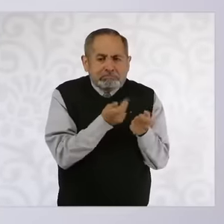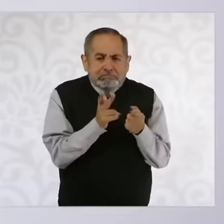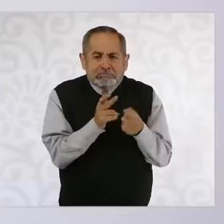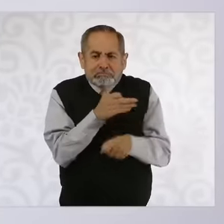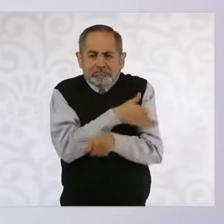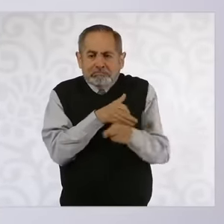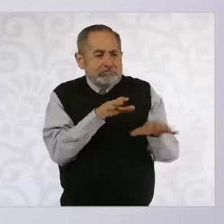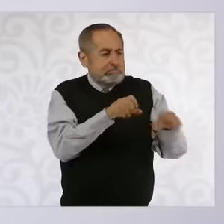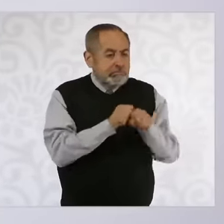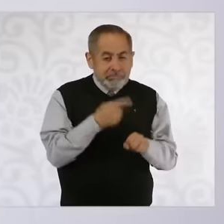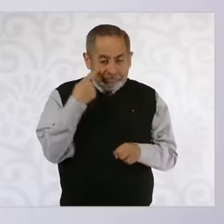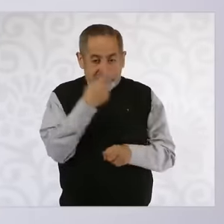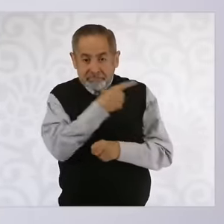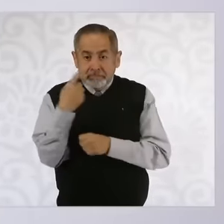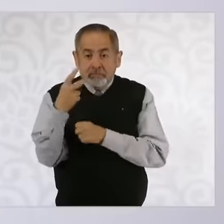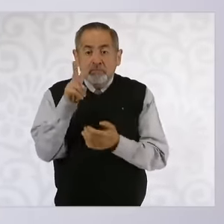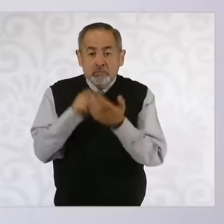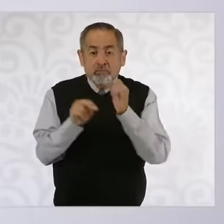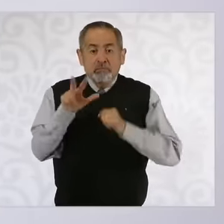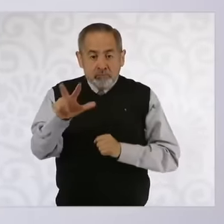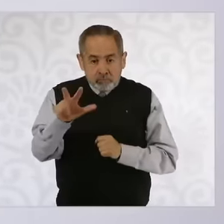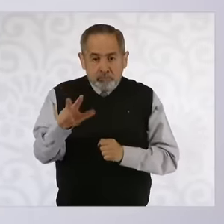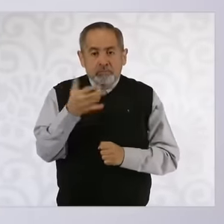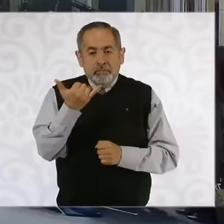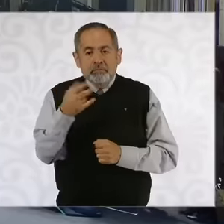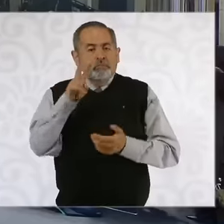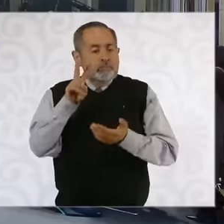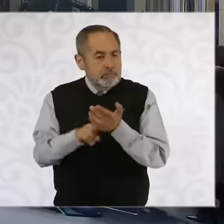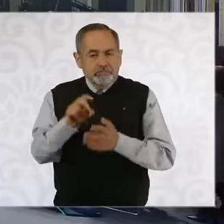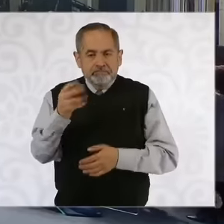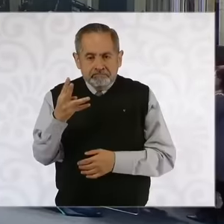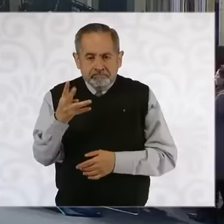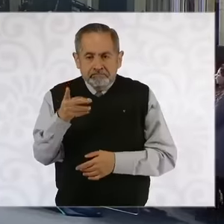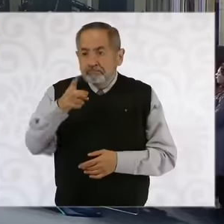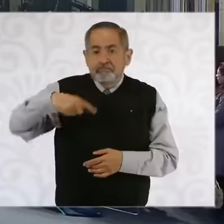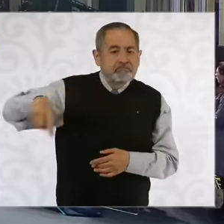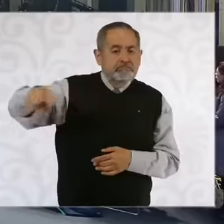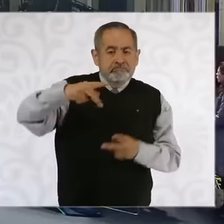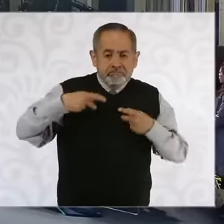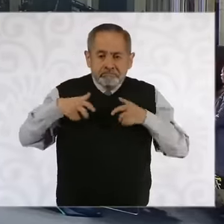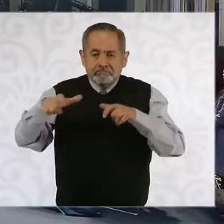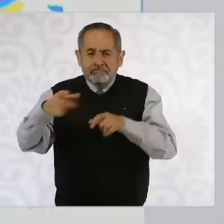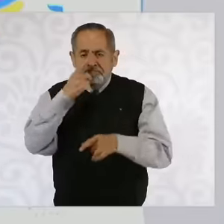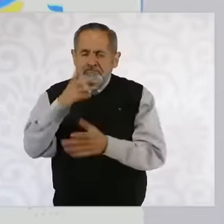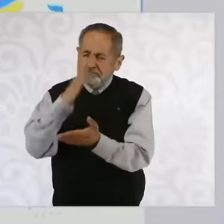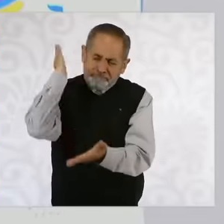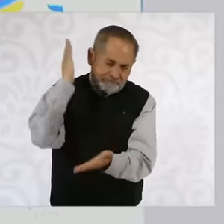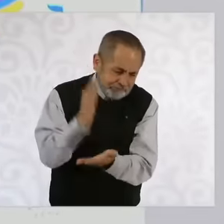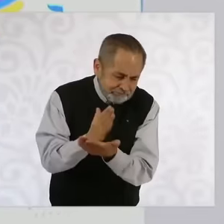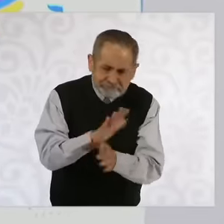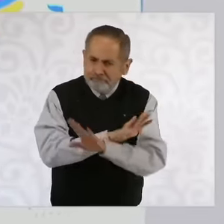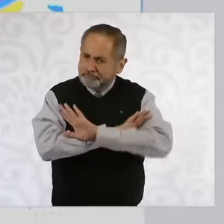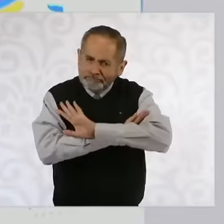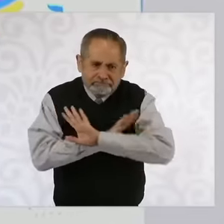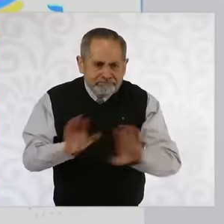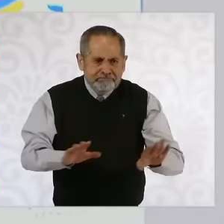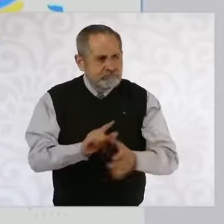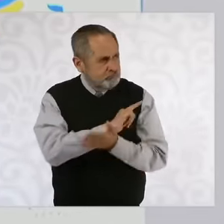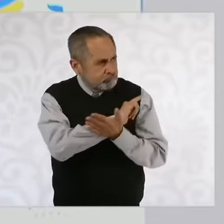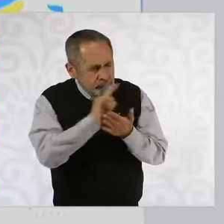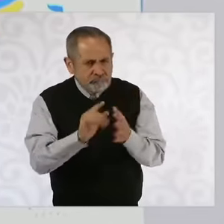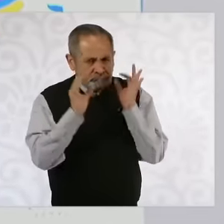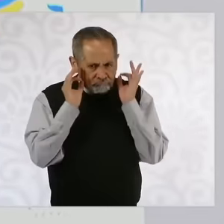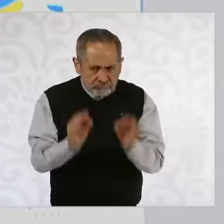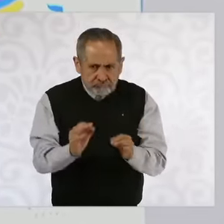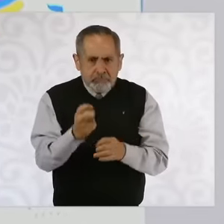En 2018 y en 2024 el pueblo de México dijo basta de corrupción y de privilegios. y se